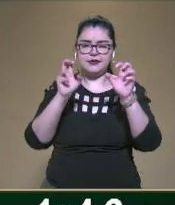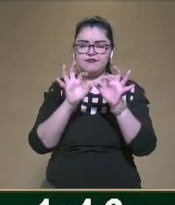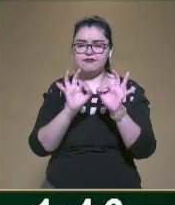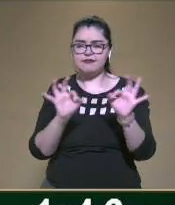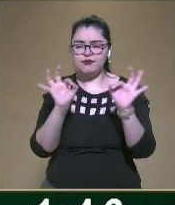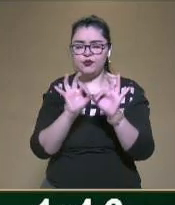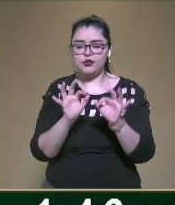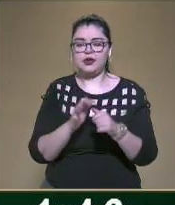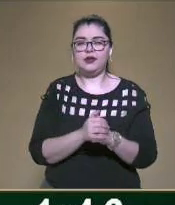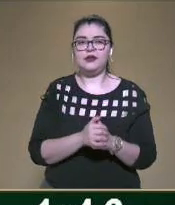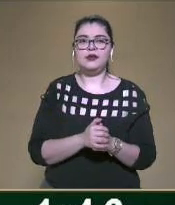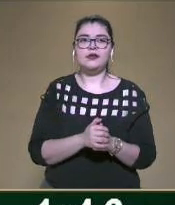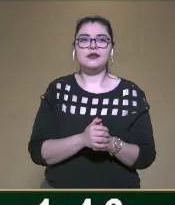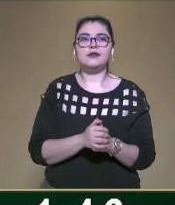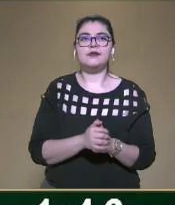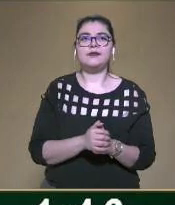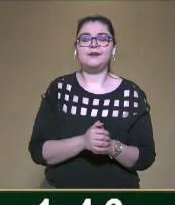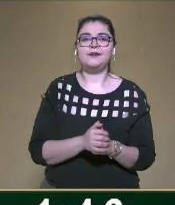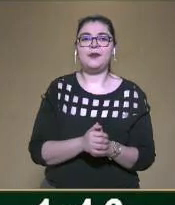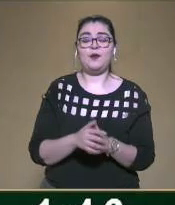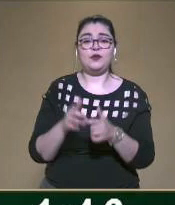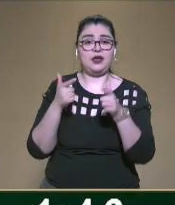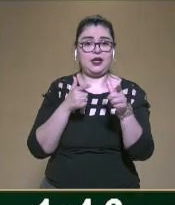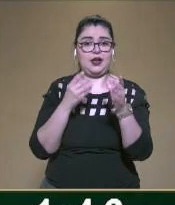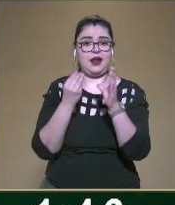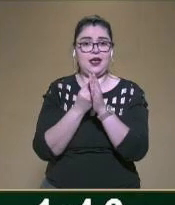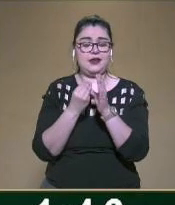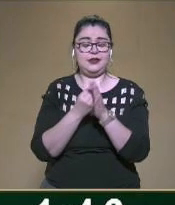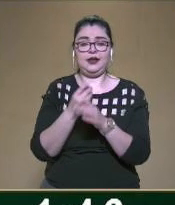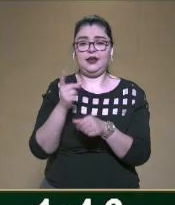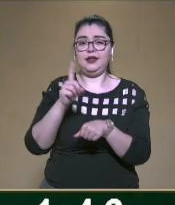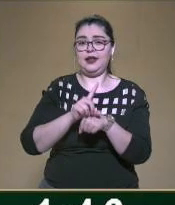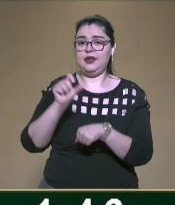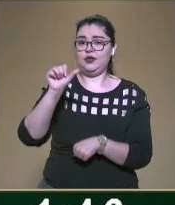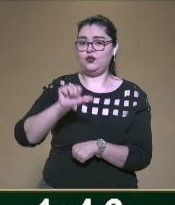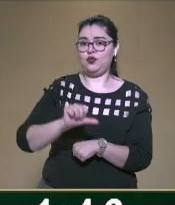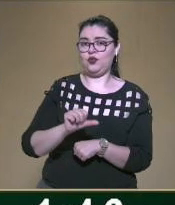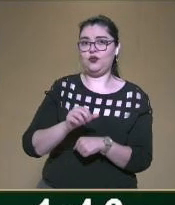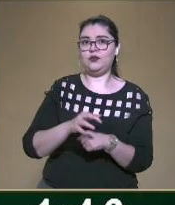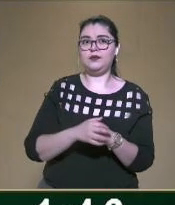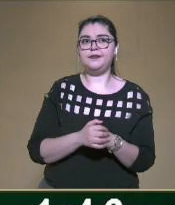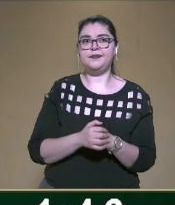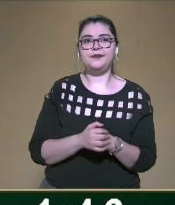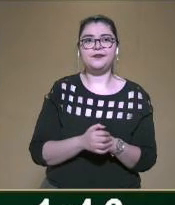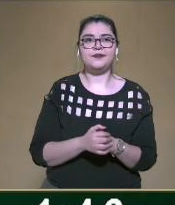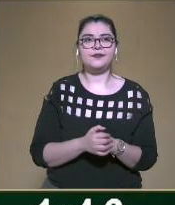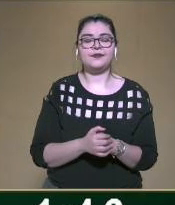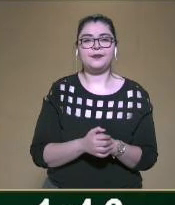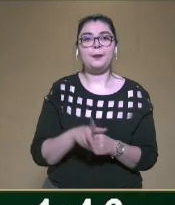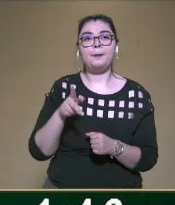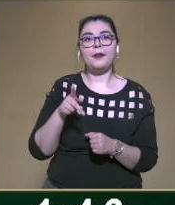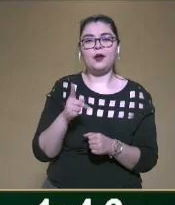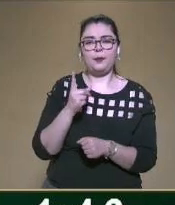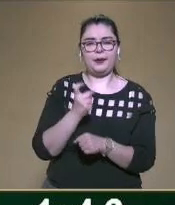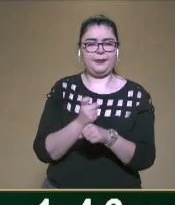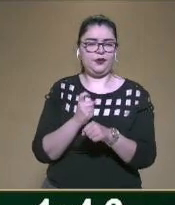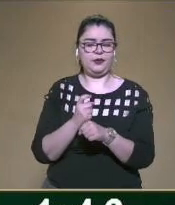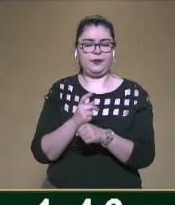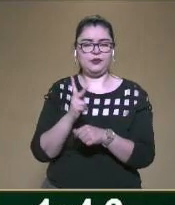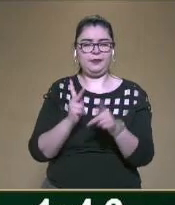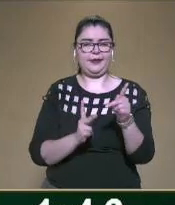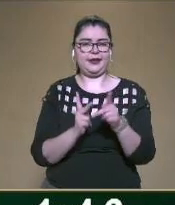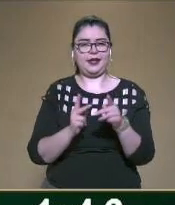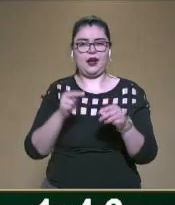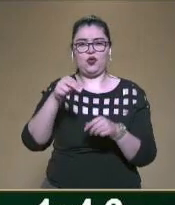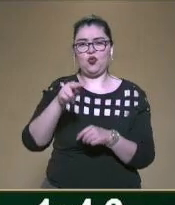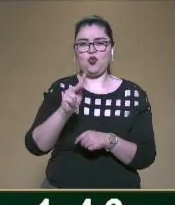bien, bueno, vamos a continuar con la clase del día de hoy, pero primeramente te vamos a hablar sobre la nutrición. La nutrición es